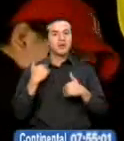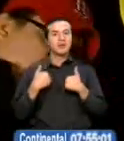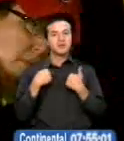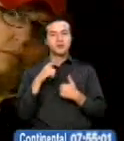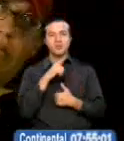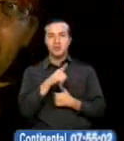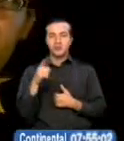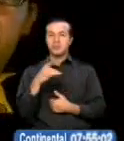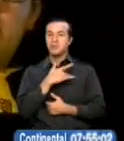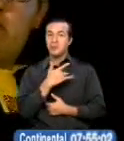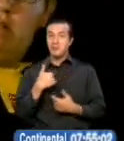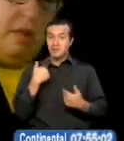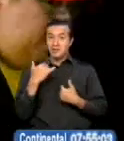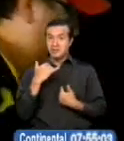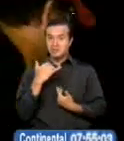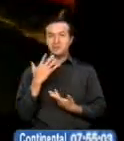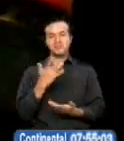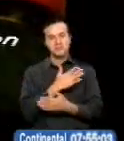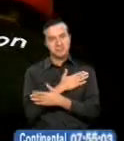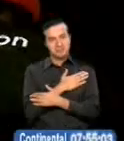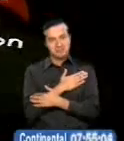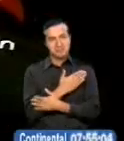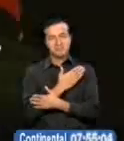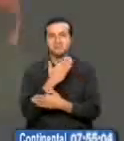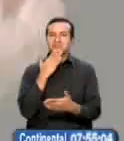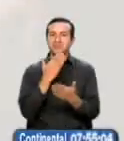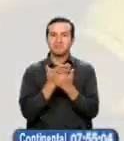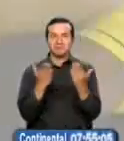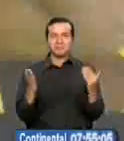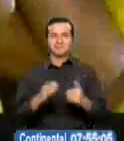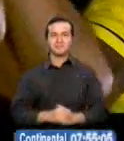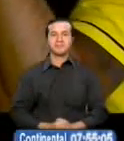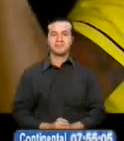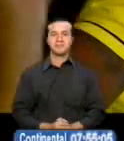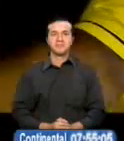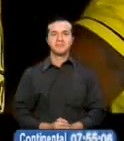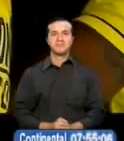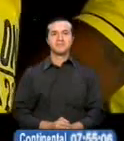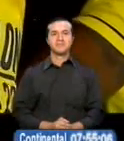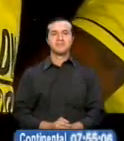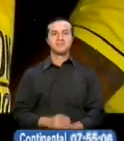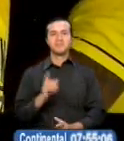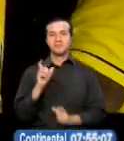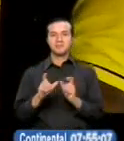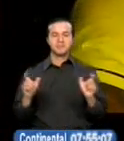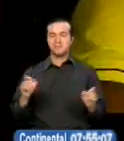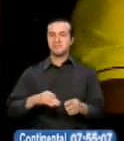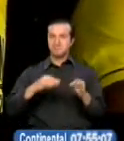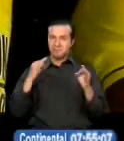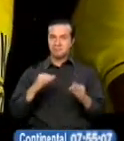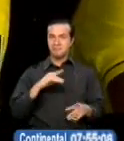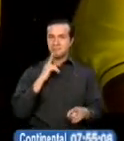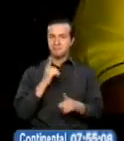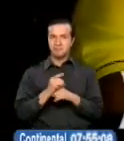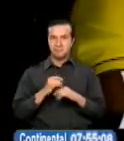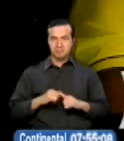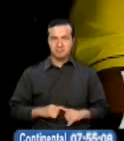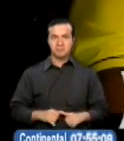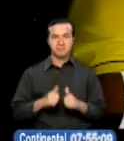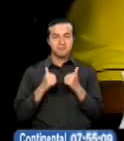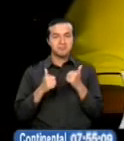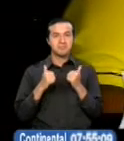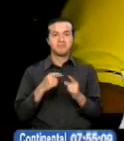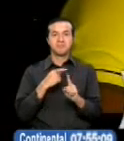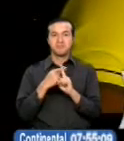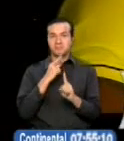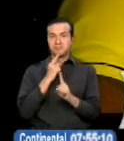están felices. Así que un abrazo para todos y muchas gracias. Fuimos con la firme convicción de poder conseguir un buen resultado, que nos